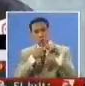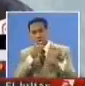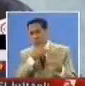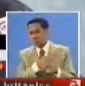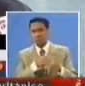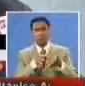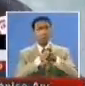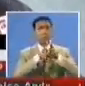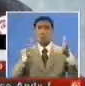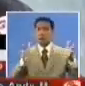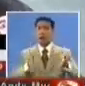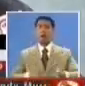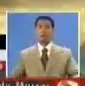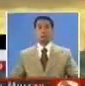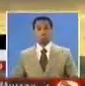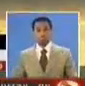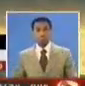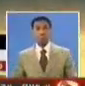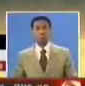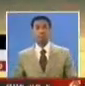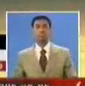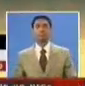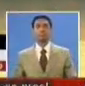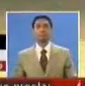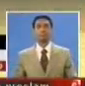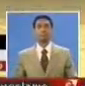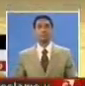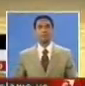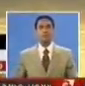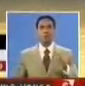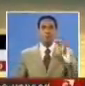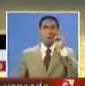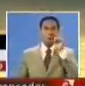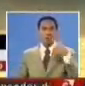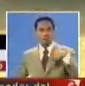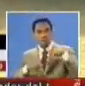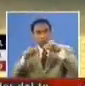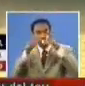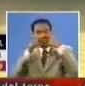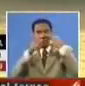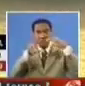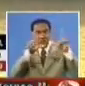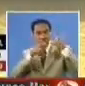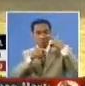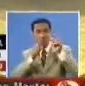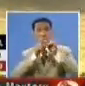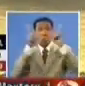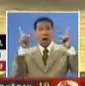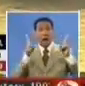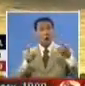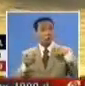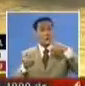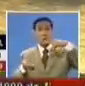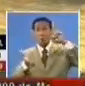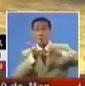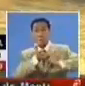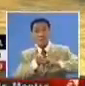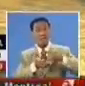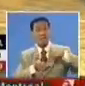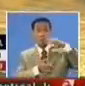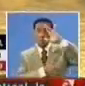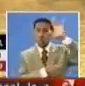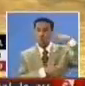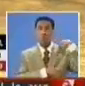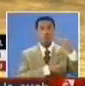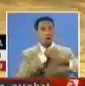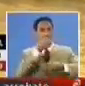así que no parecía real. Cuando vi las tomas después no lo podía creer. Fue mi sueño, ¿no? Y como logré